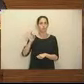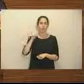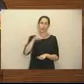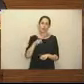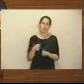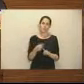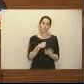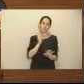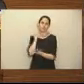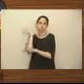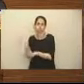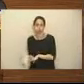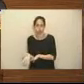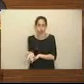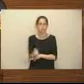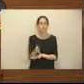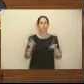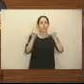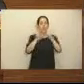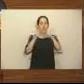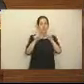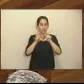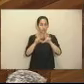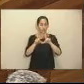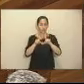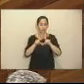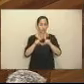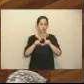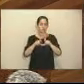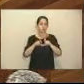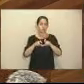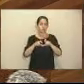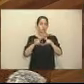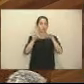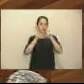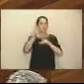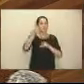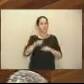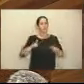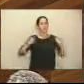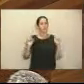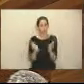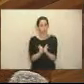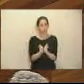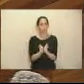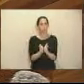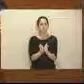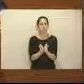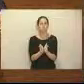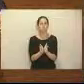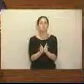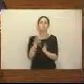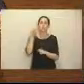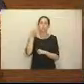El número de empresas activas también ha sufrido un importante descenso, también por